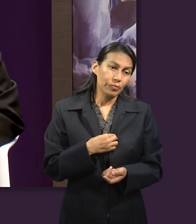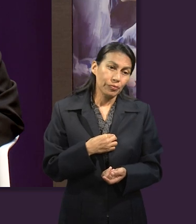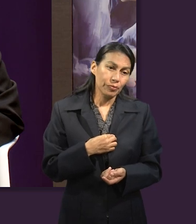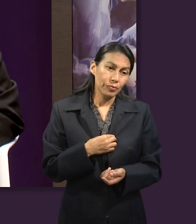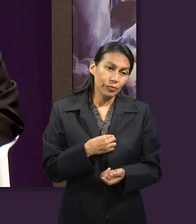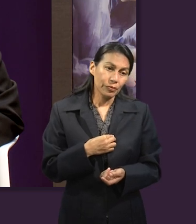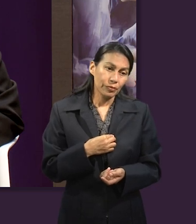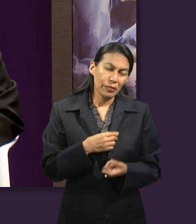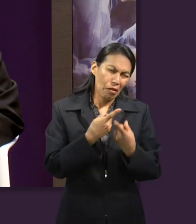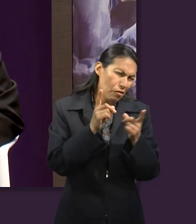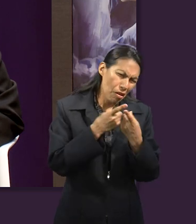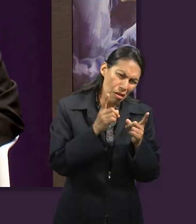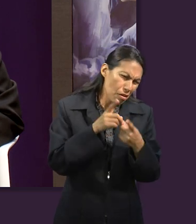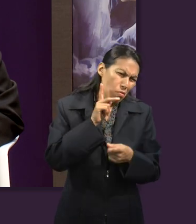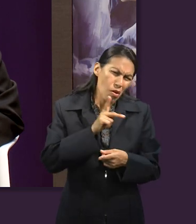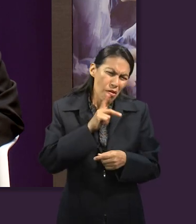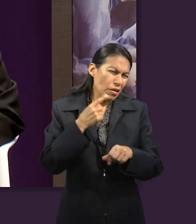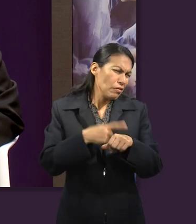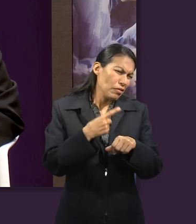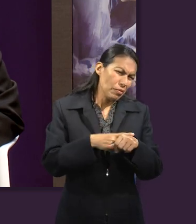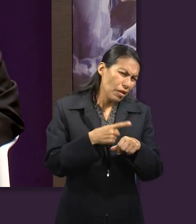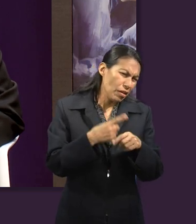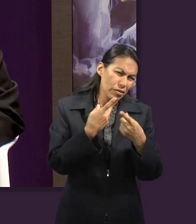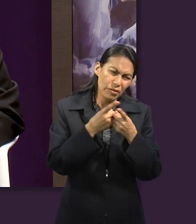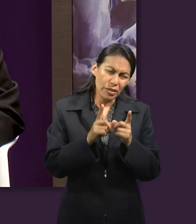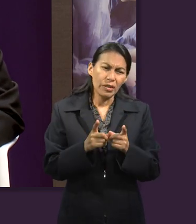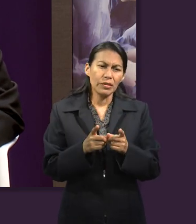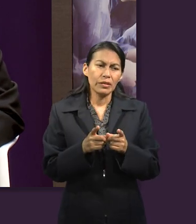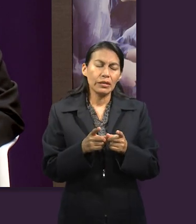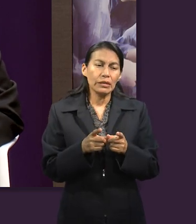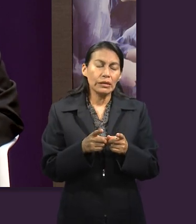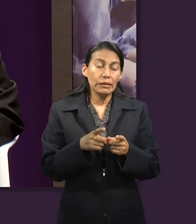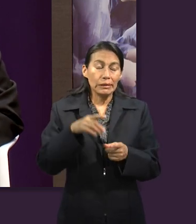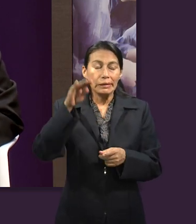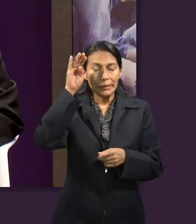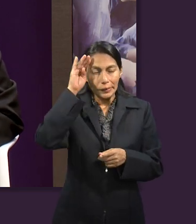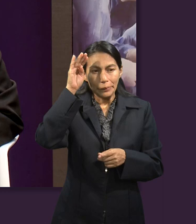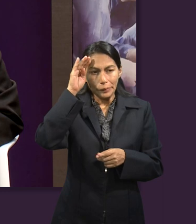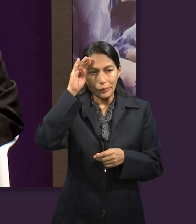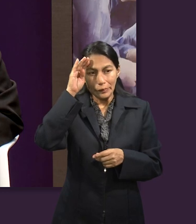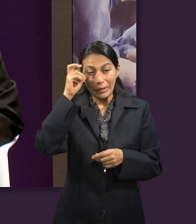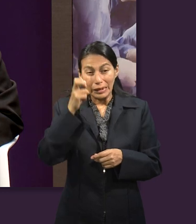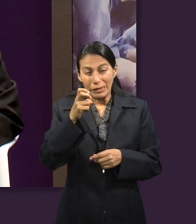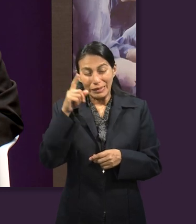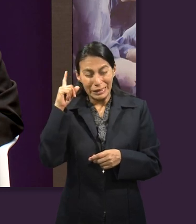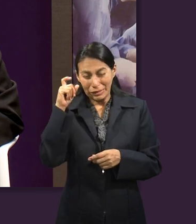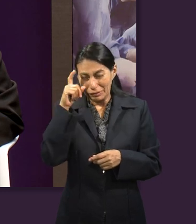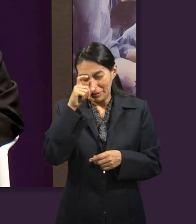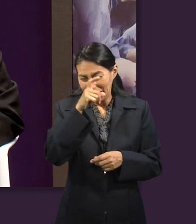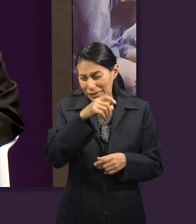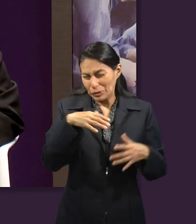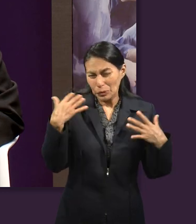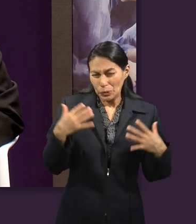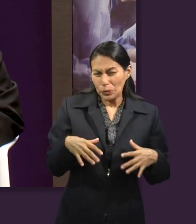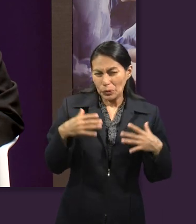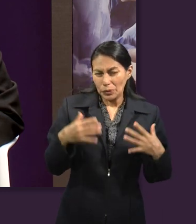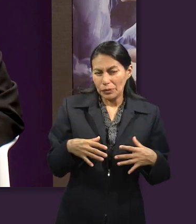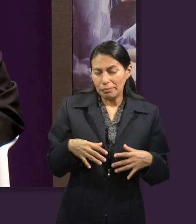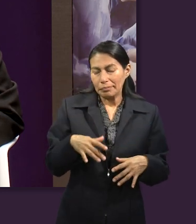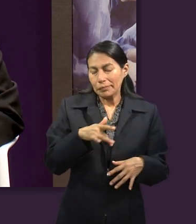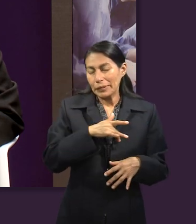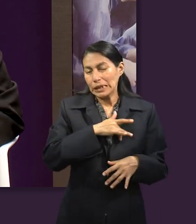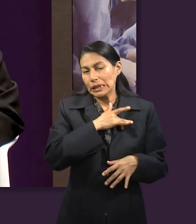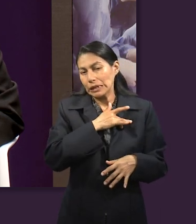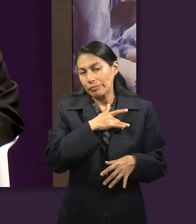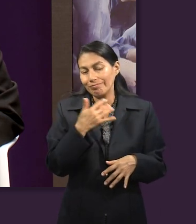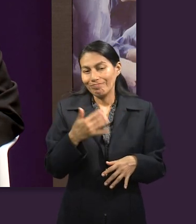sus hijos cualquier tipo de pruebas enfermedad lo que sea pues creo que eso eso los marca eso